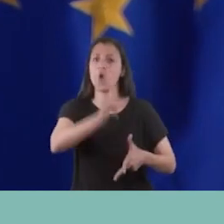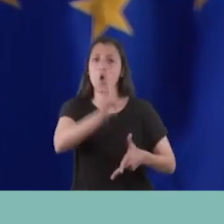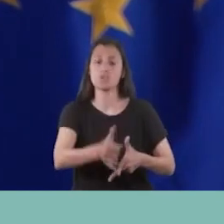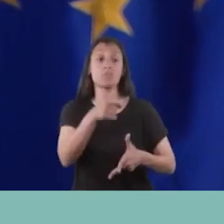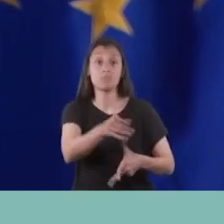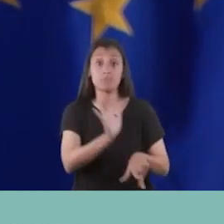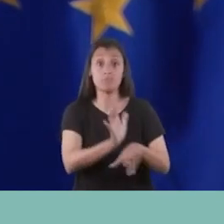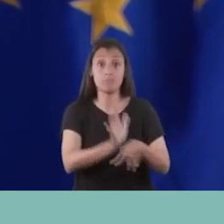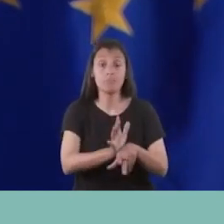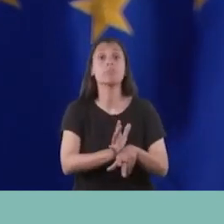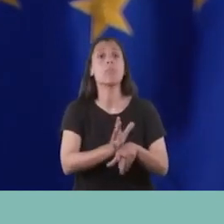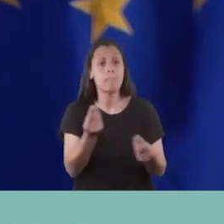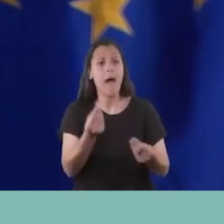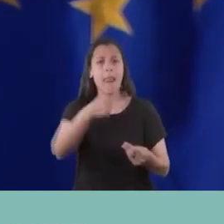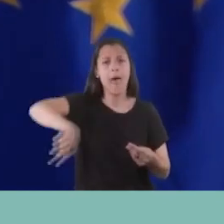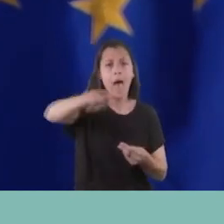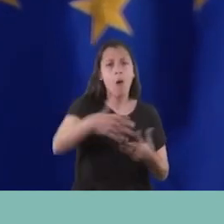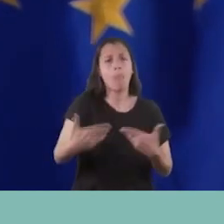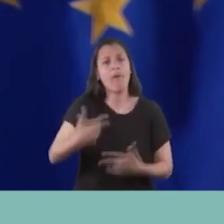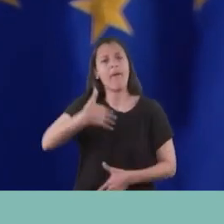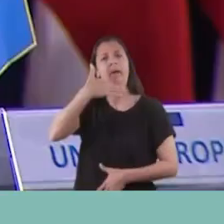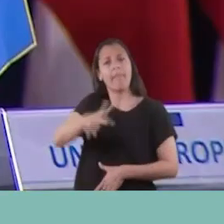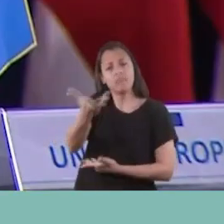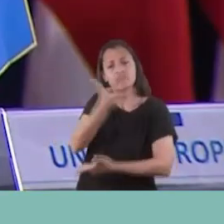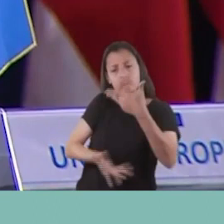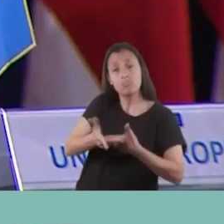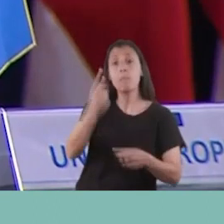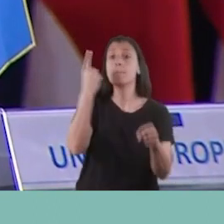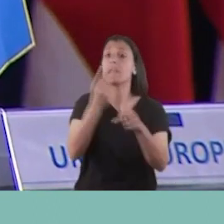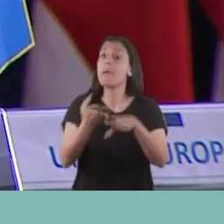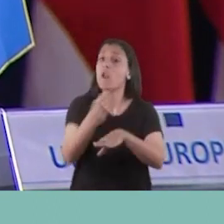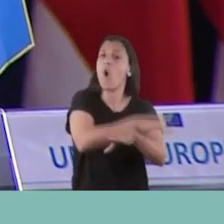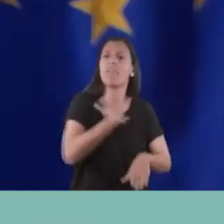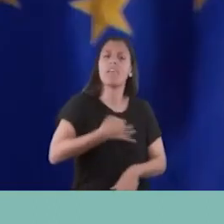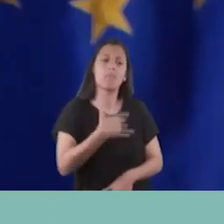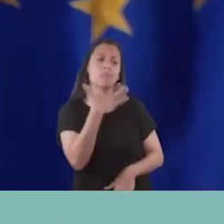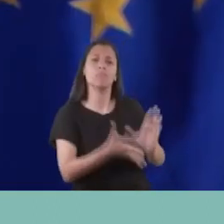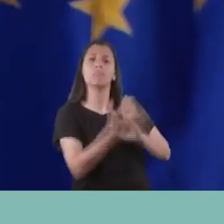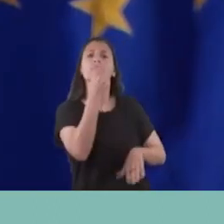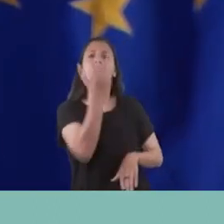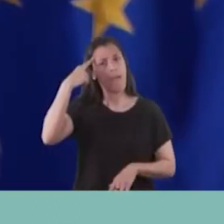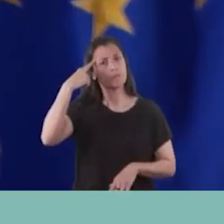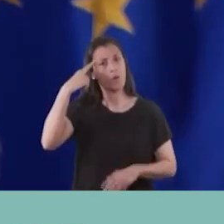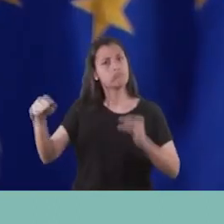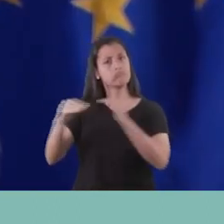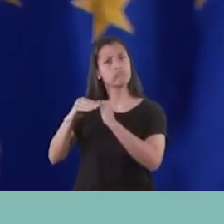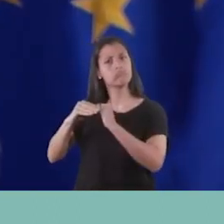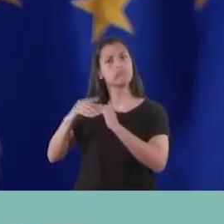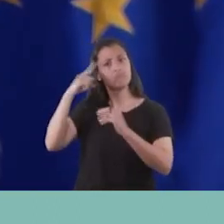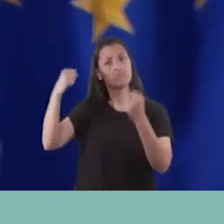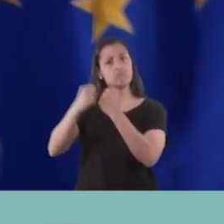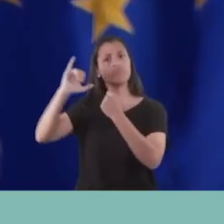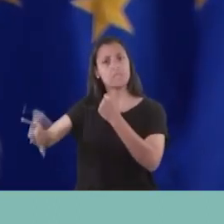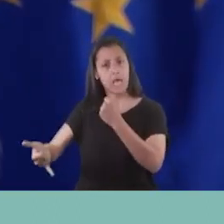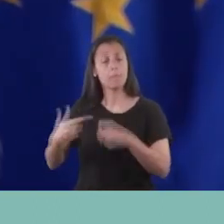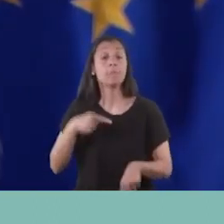Porque para poder integrarnos tenemos que entender la injusticia del sistema internacional. La verdad es que con el correr